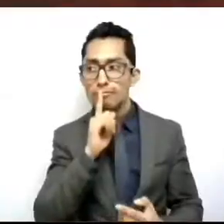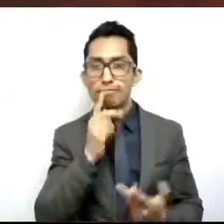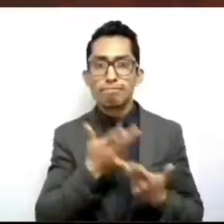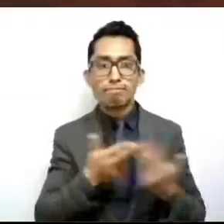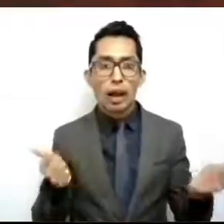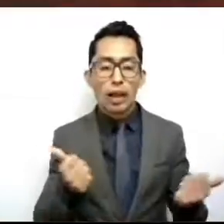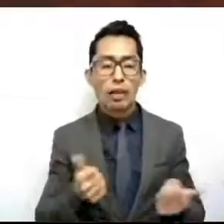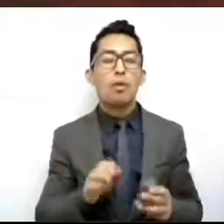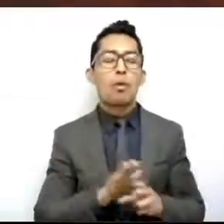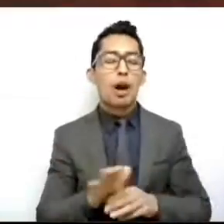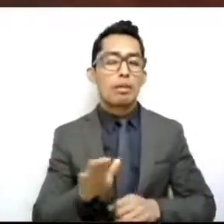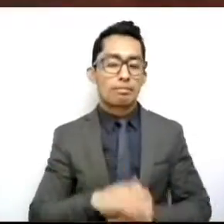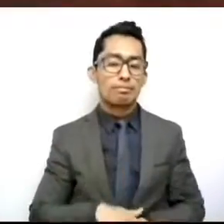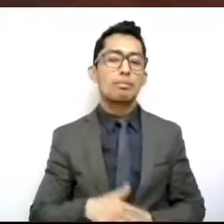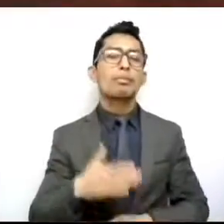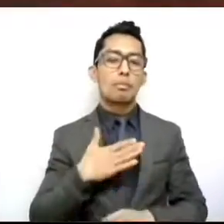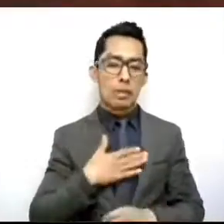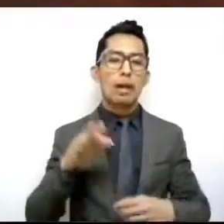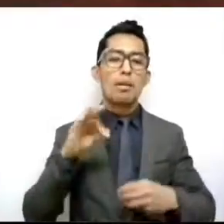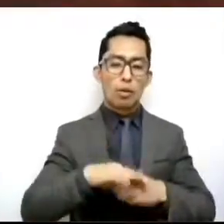Mi voto, desde luego, a favor,